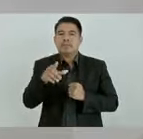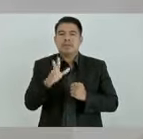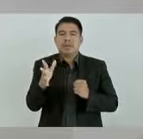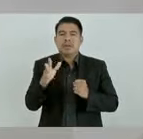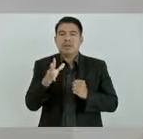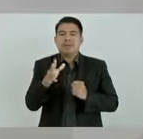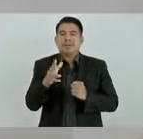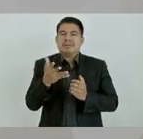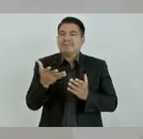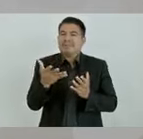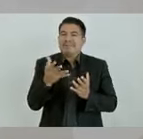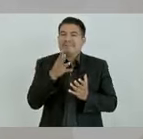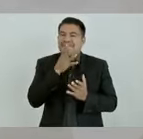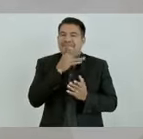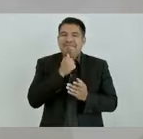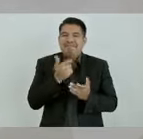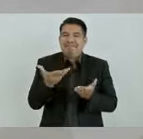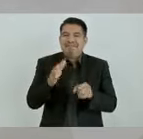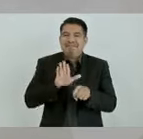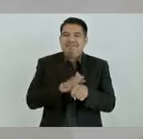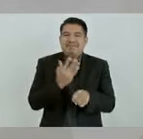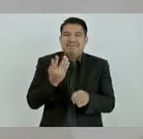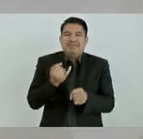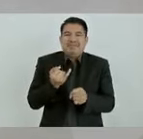inviable por